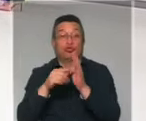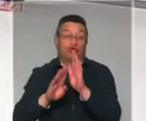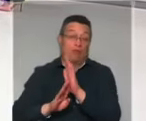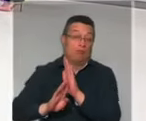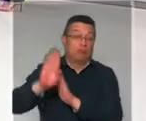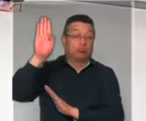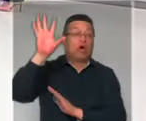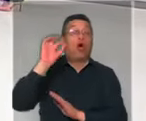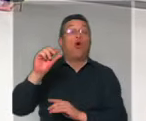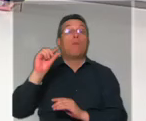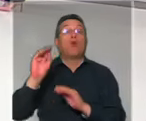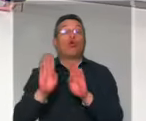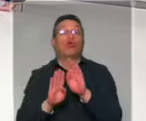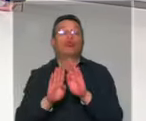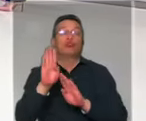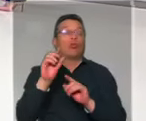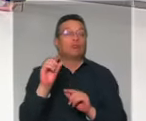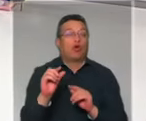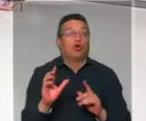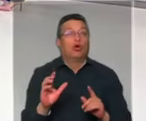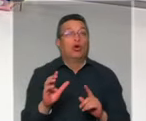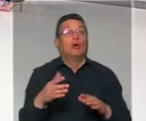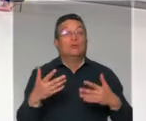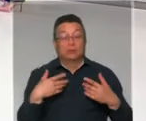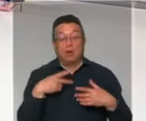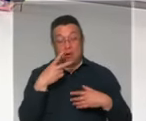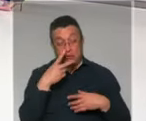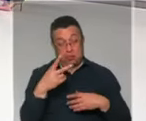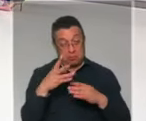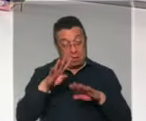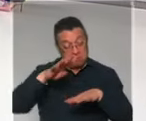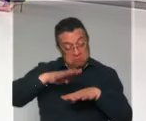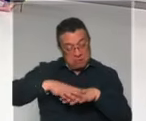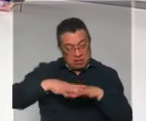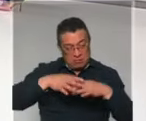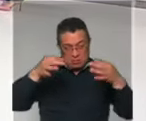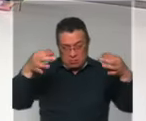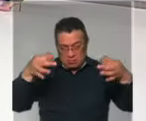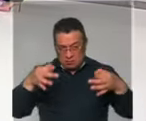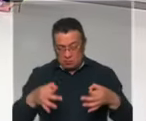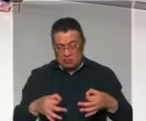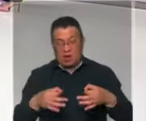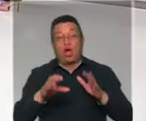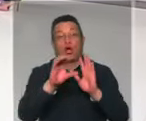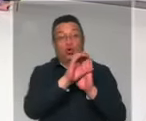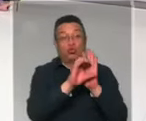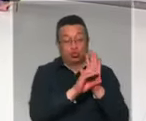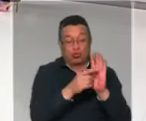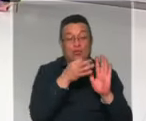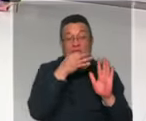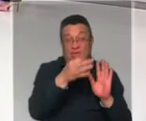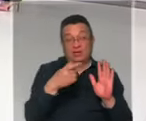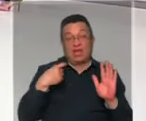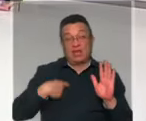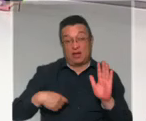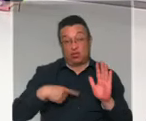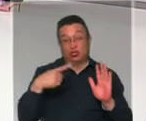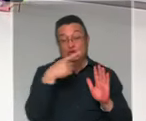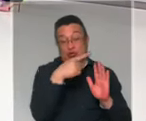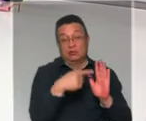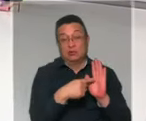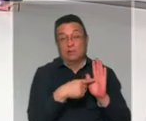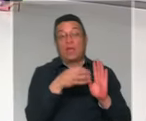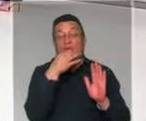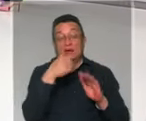por poco margen. Y uno que está previsto también matemáticamente, está en la Constitución, está en la enmienda 12 de los Estados Unidos, es que haya